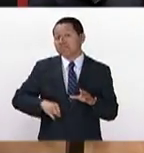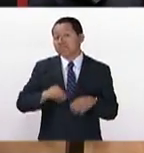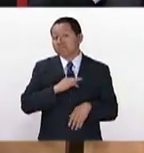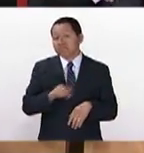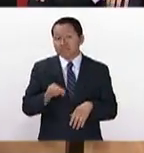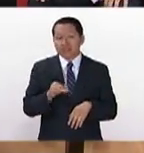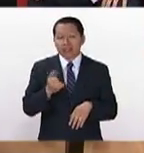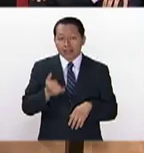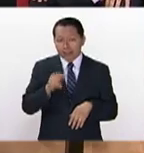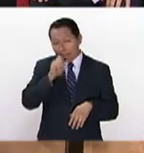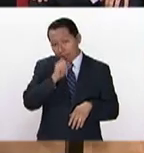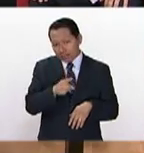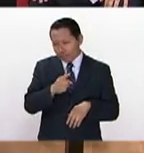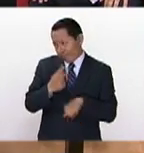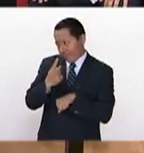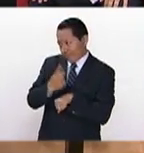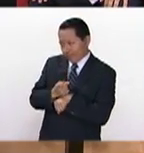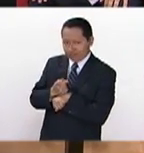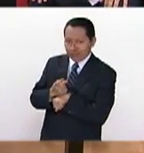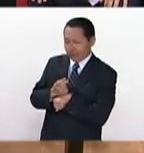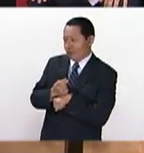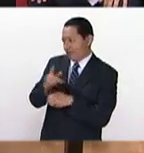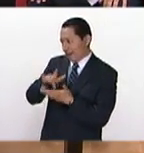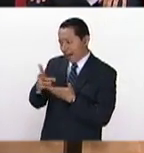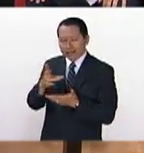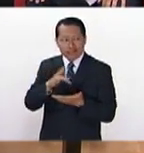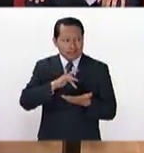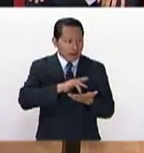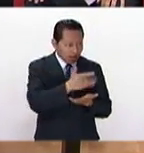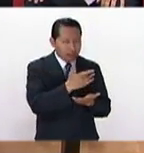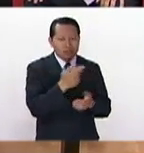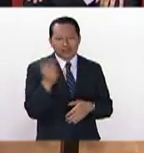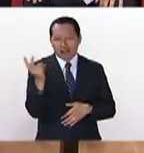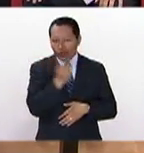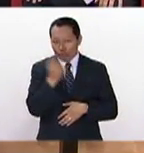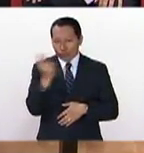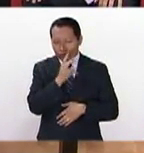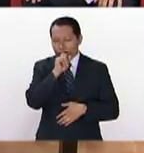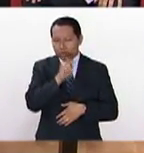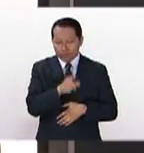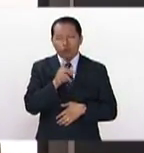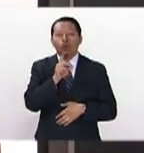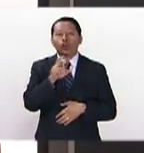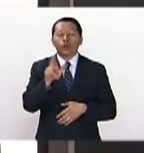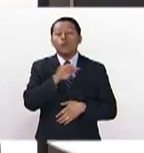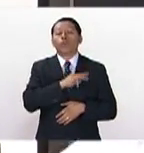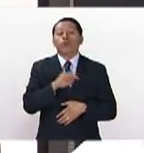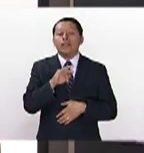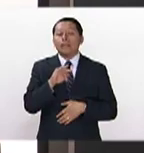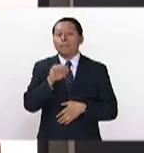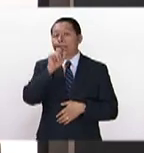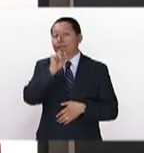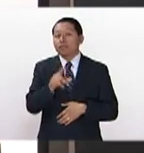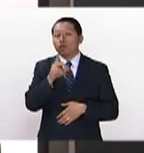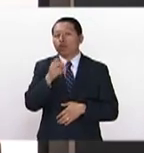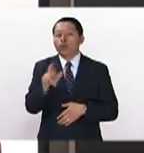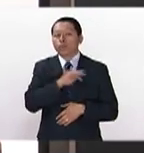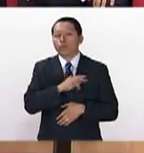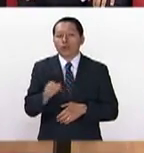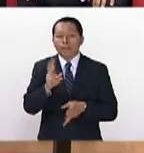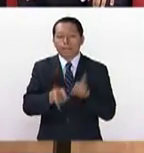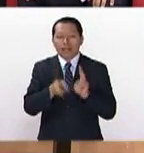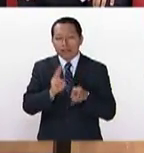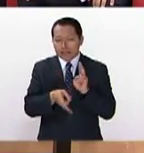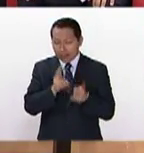pero además, primero que nada, muchas gracias por estar aquí a los dos. Doctor, me gustaría que nos platicaras, antes